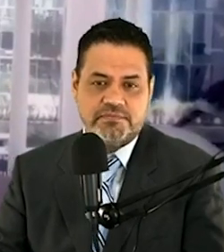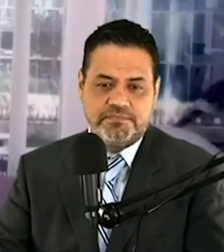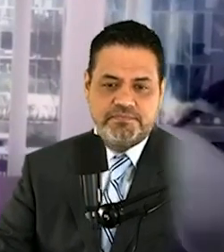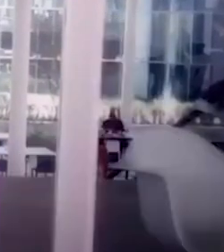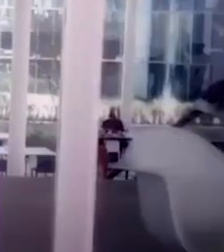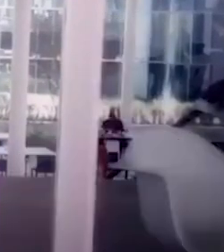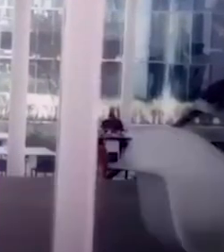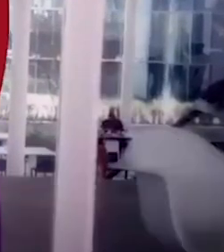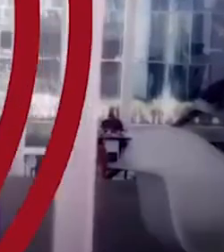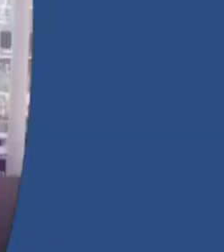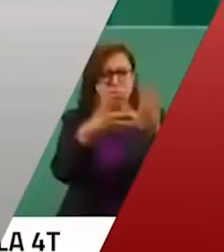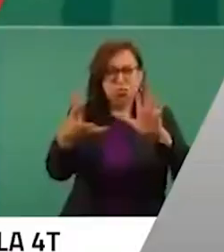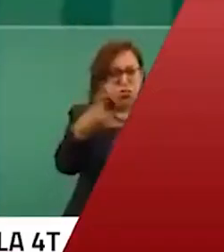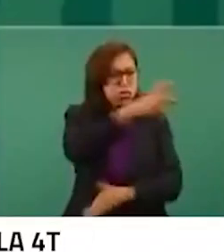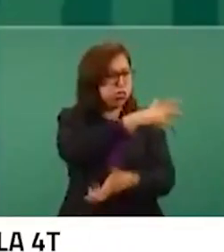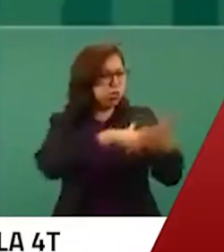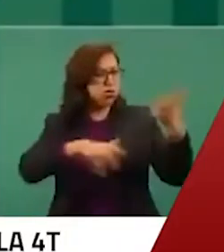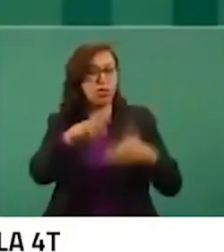gobierno